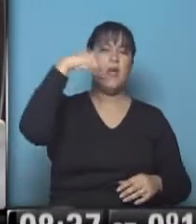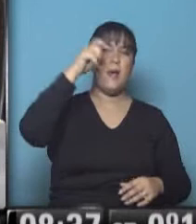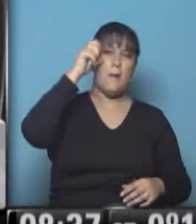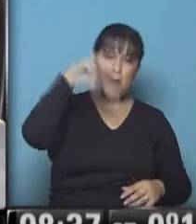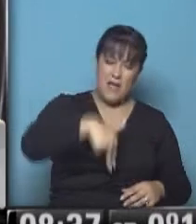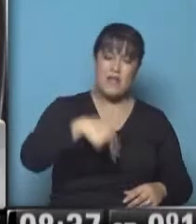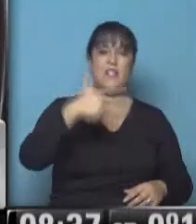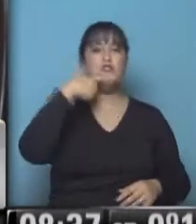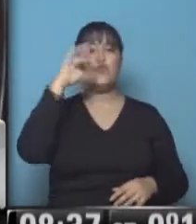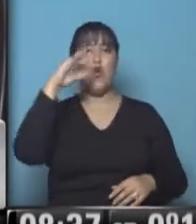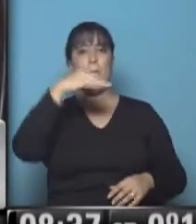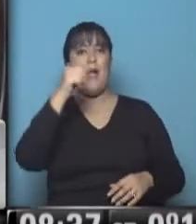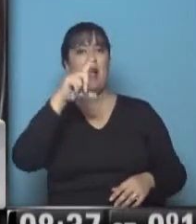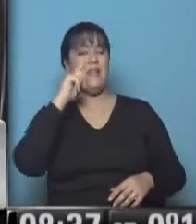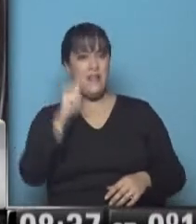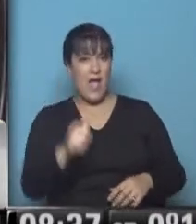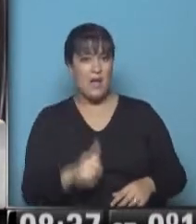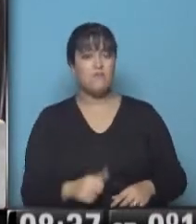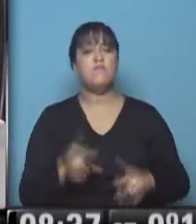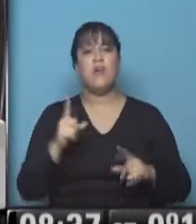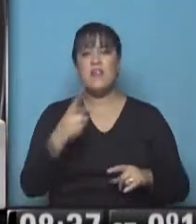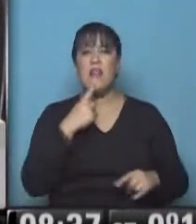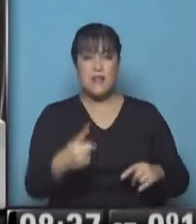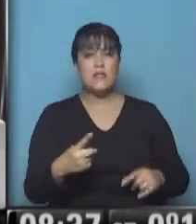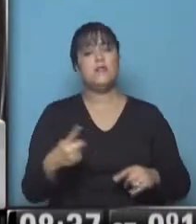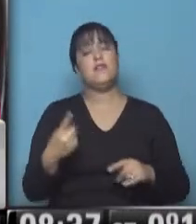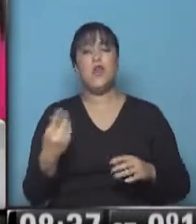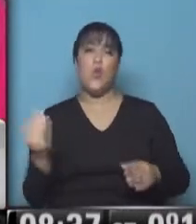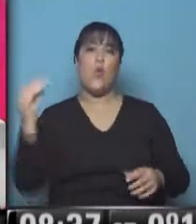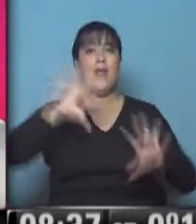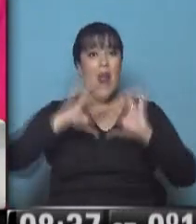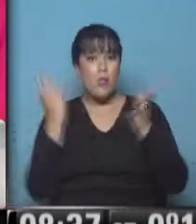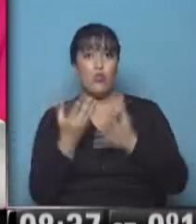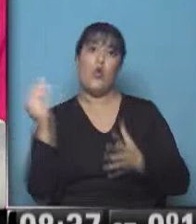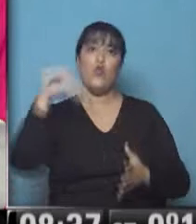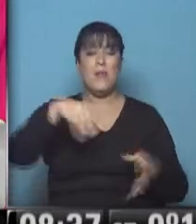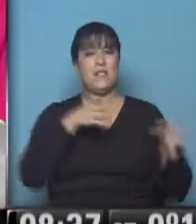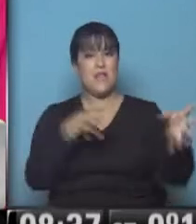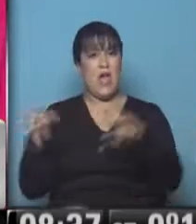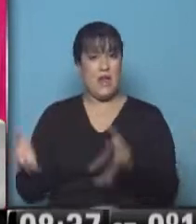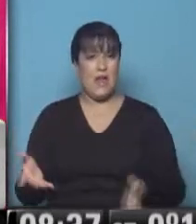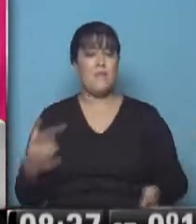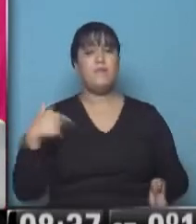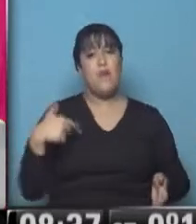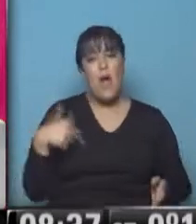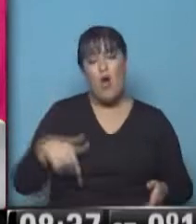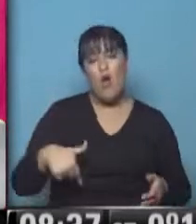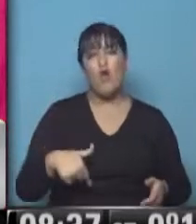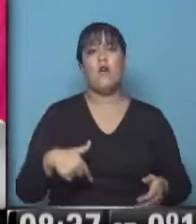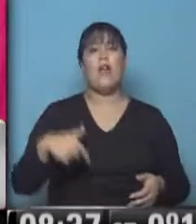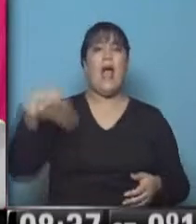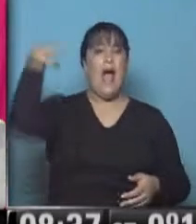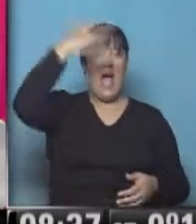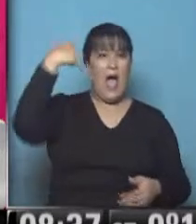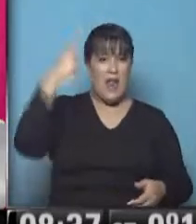estados unidos es decir que vamos a sumar una nueva guerra más en el mundo las repercusiones por ahora arabia saudita dijo que va a